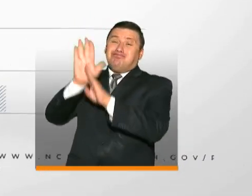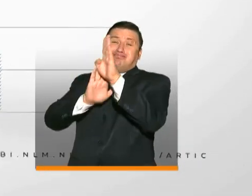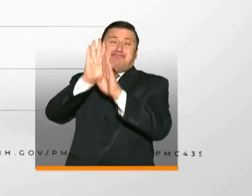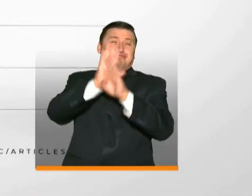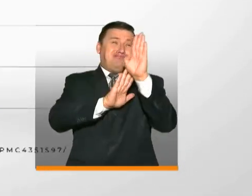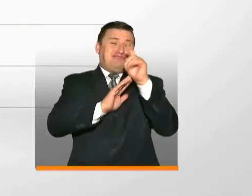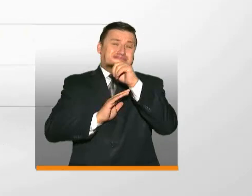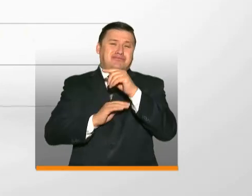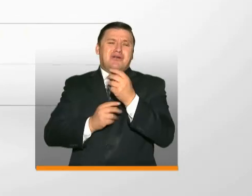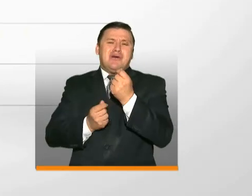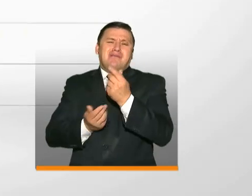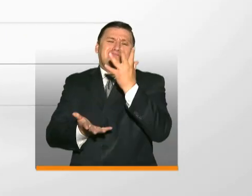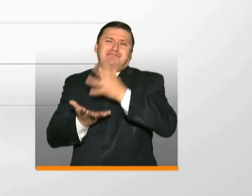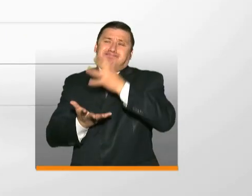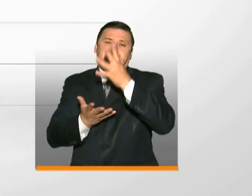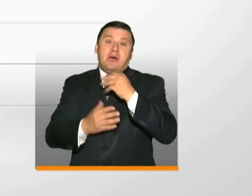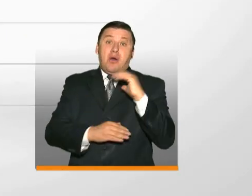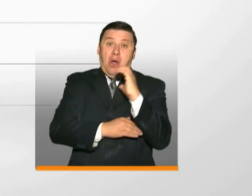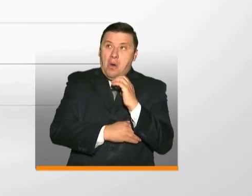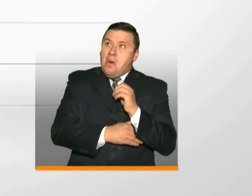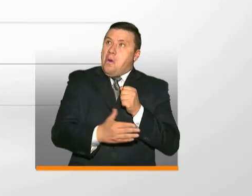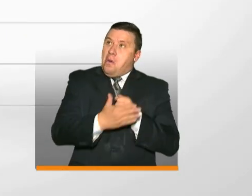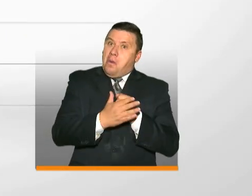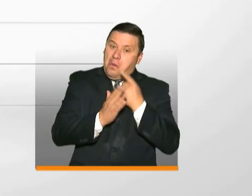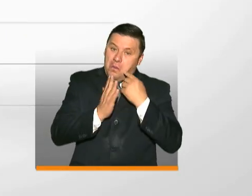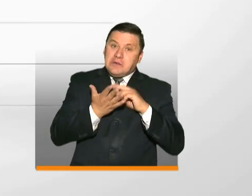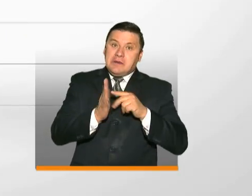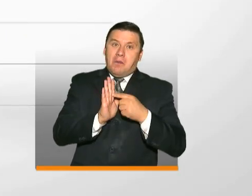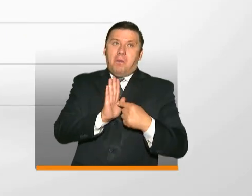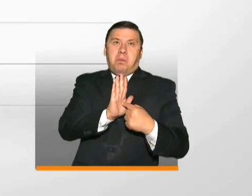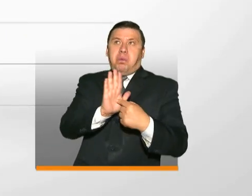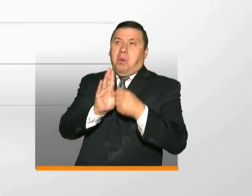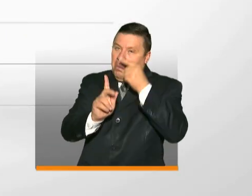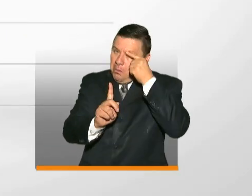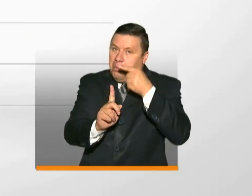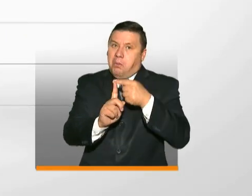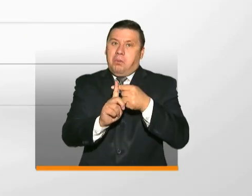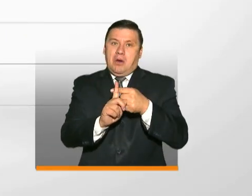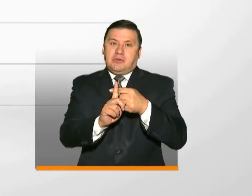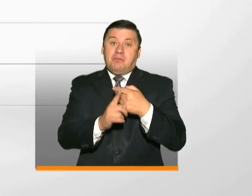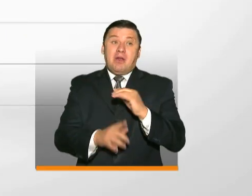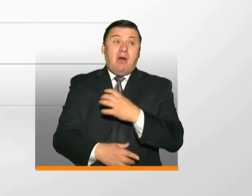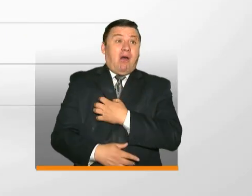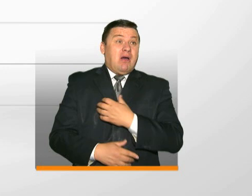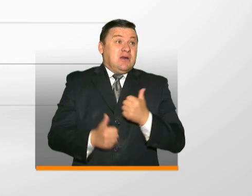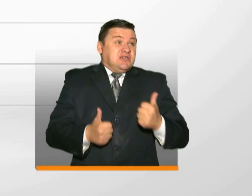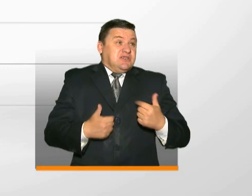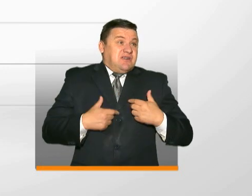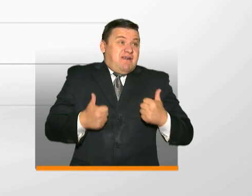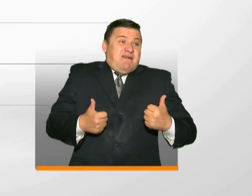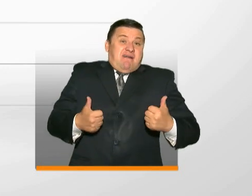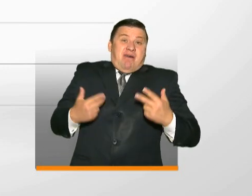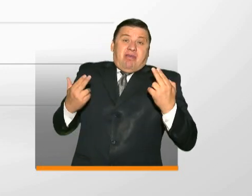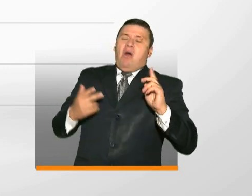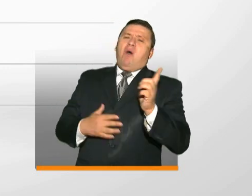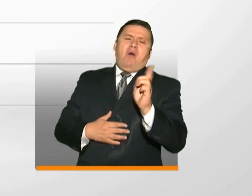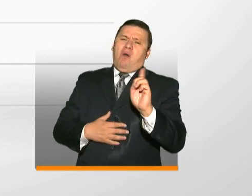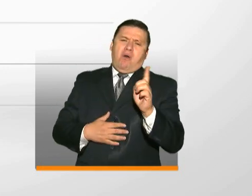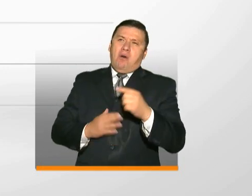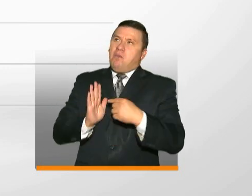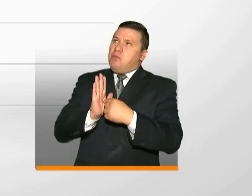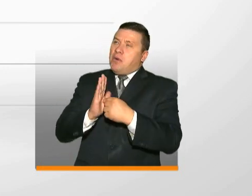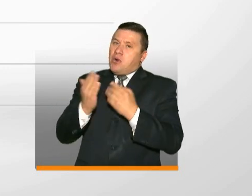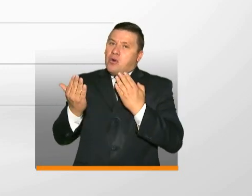con más capacidad monetaria, Colombia luce con optimismo, más no con triunfalismo, en el número de unidades de cuidado intensivo por